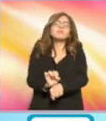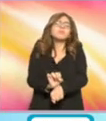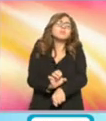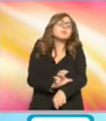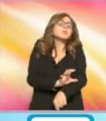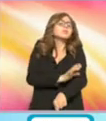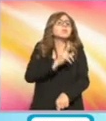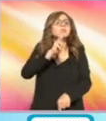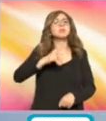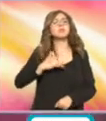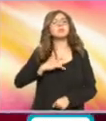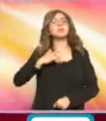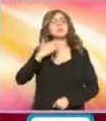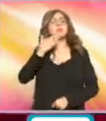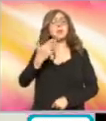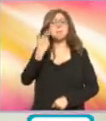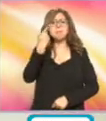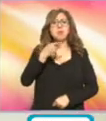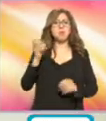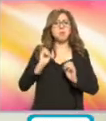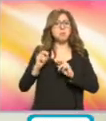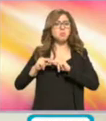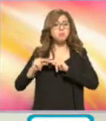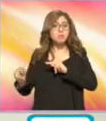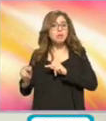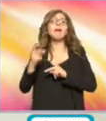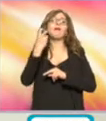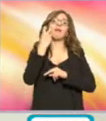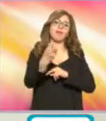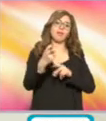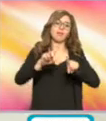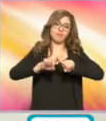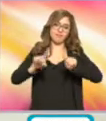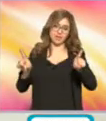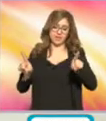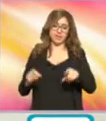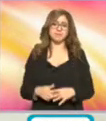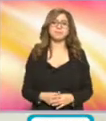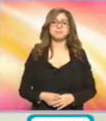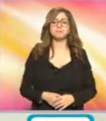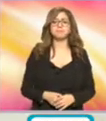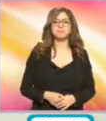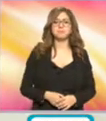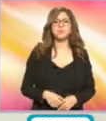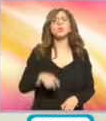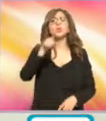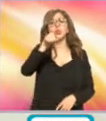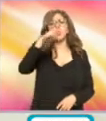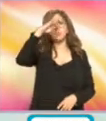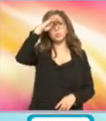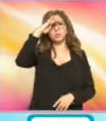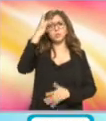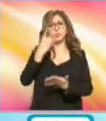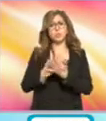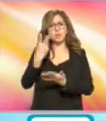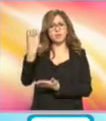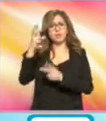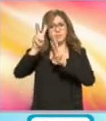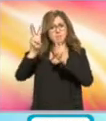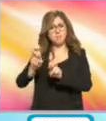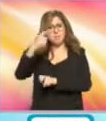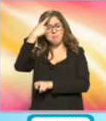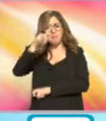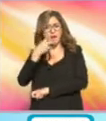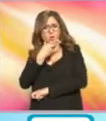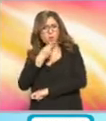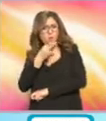eyaculé. Oye, Irene, Sí. este tema que parece ser solamente inherente a los hombres, no lo es así, la pareja, las mujeres también estamos involucradas. ¿Qué